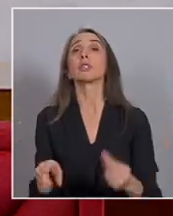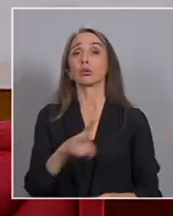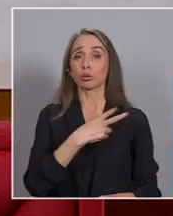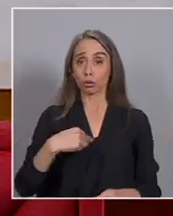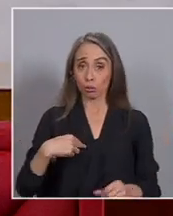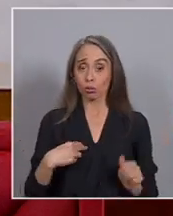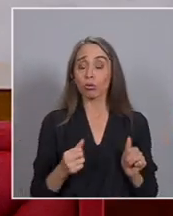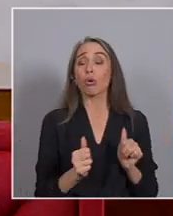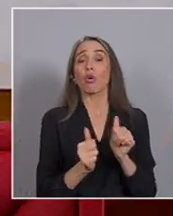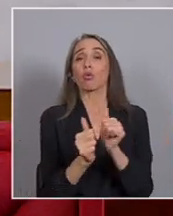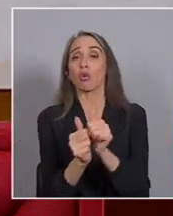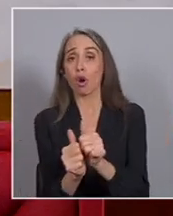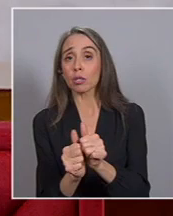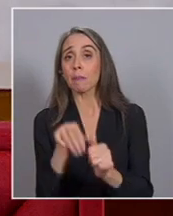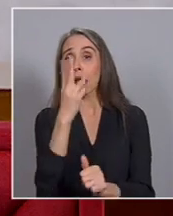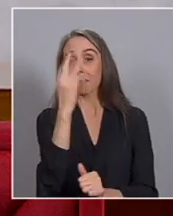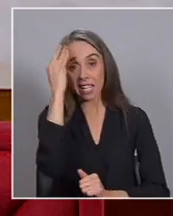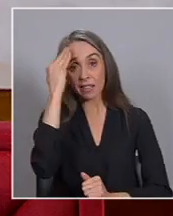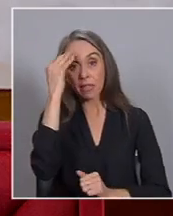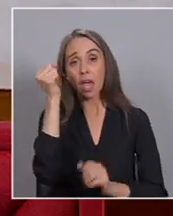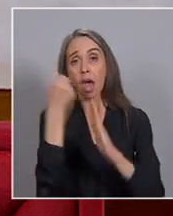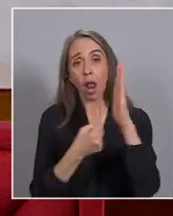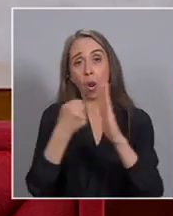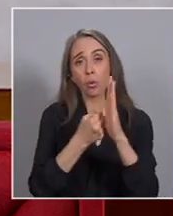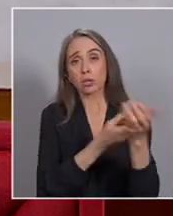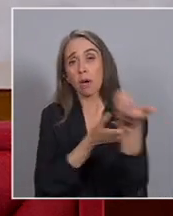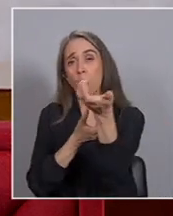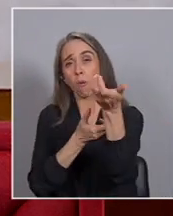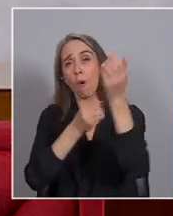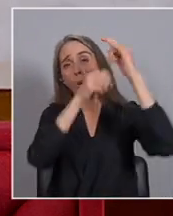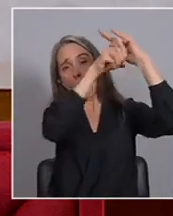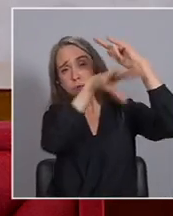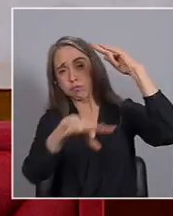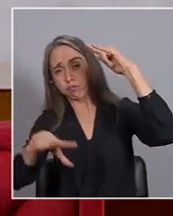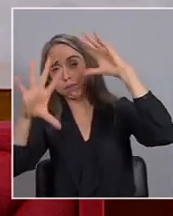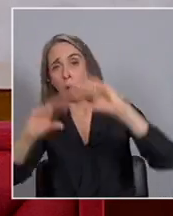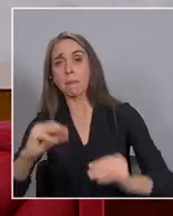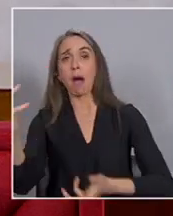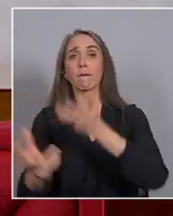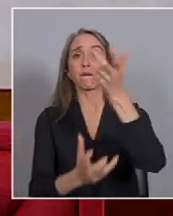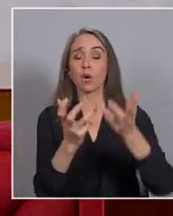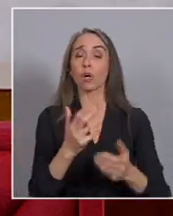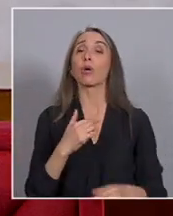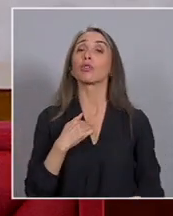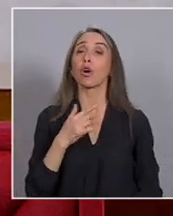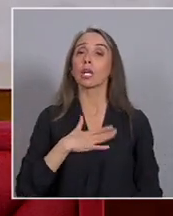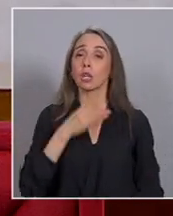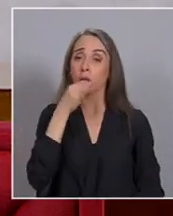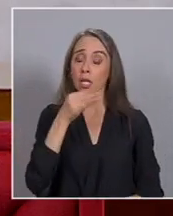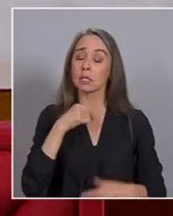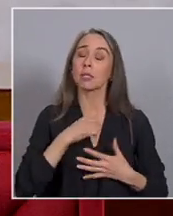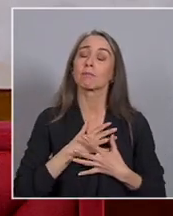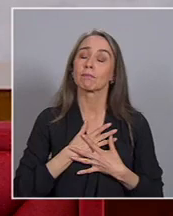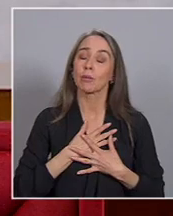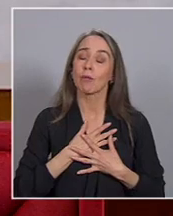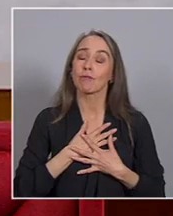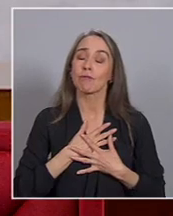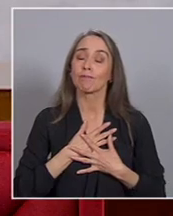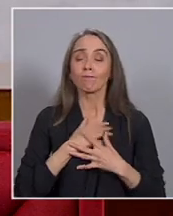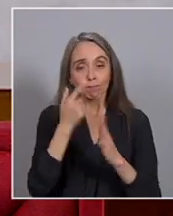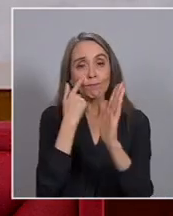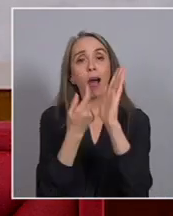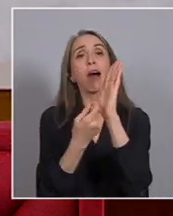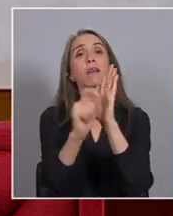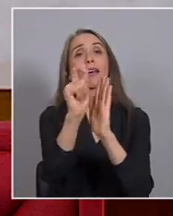Estuvimos juntos más de 30 días luchando contra el fuego. Y quiero expresar en esto mi más profundo y sentido